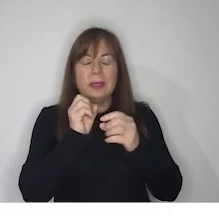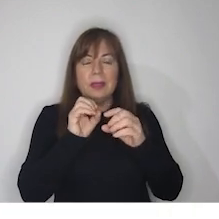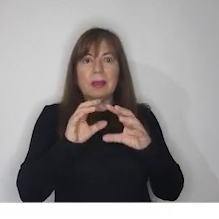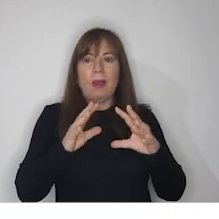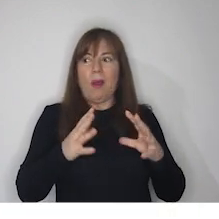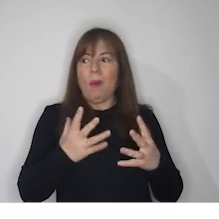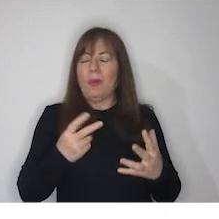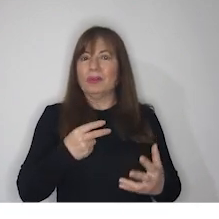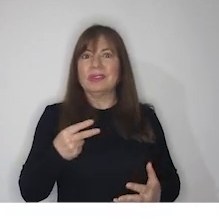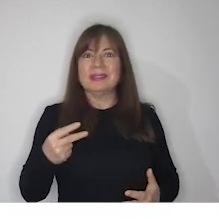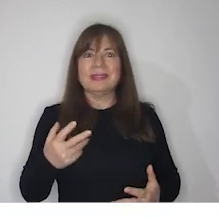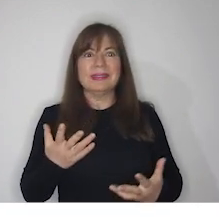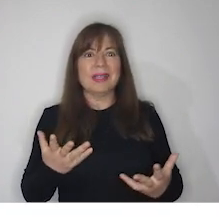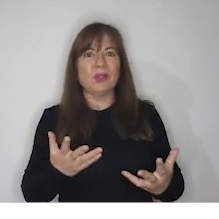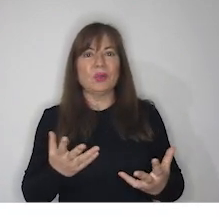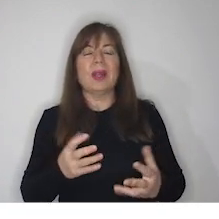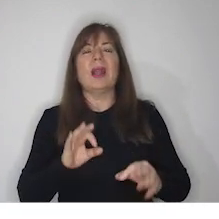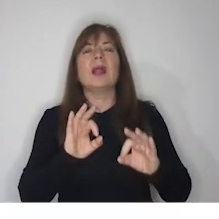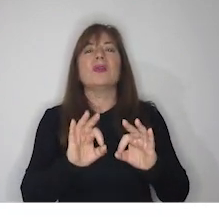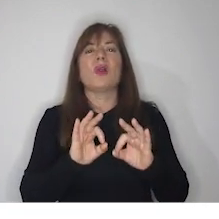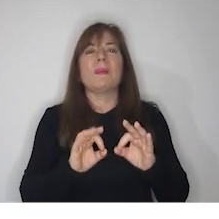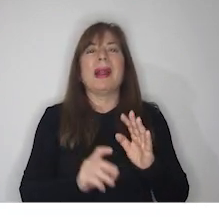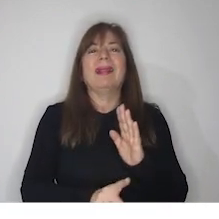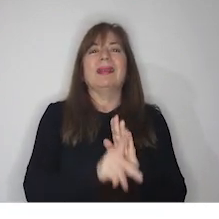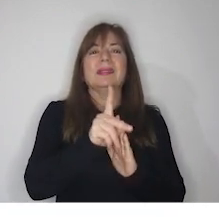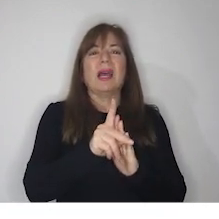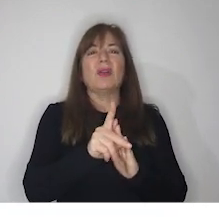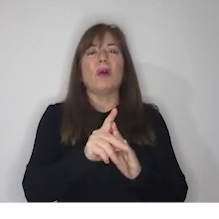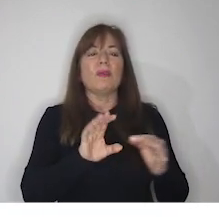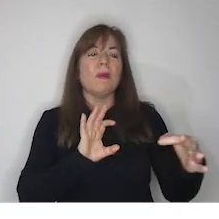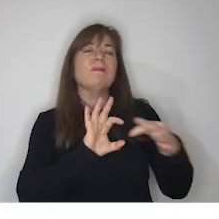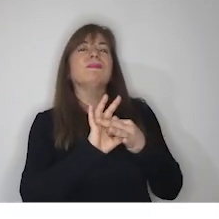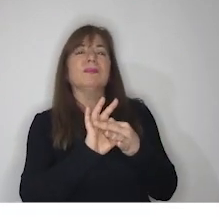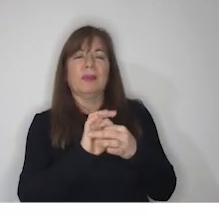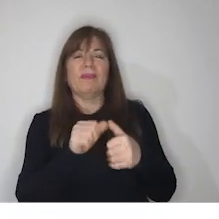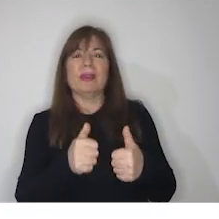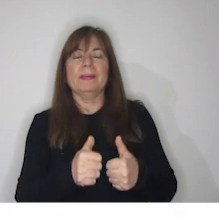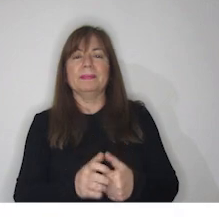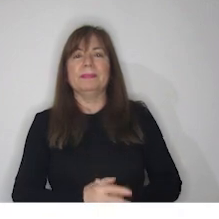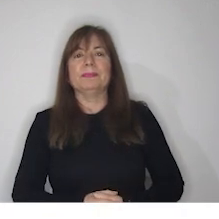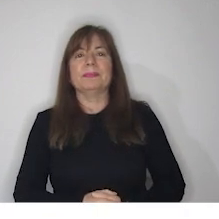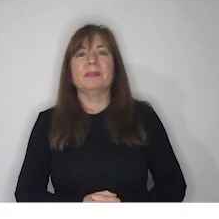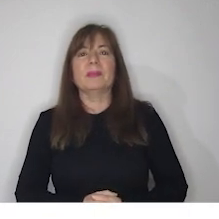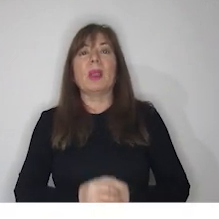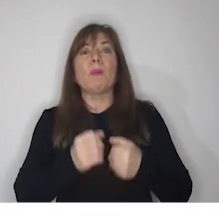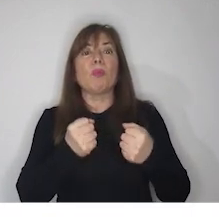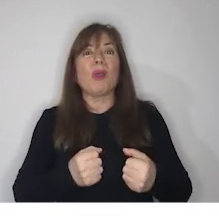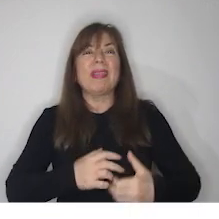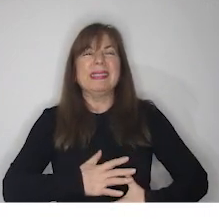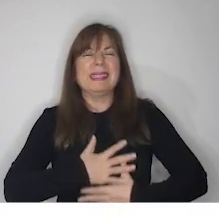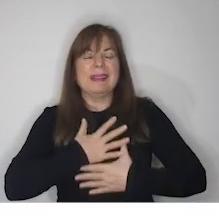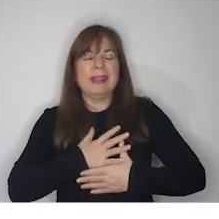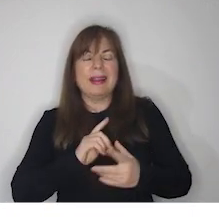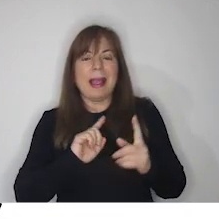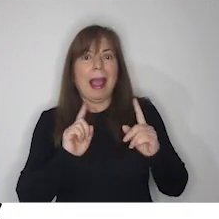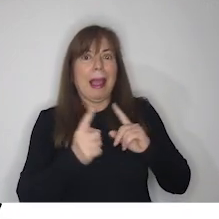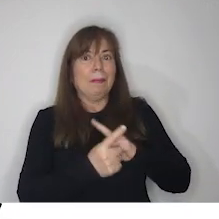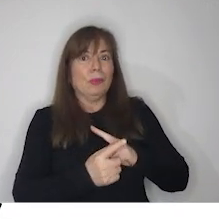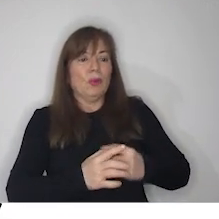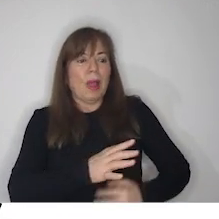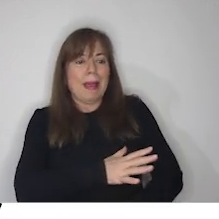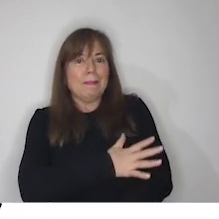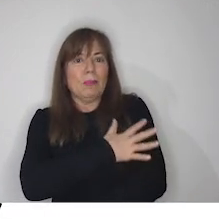normal significa que tu desarrollo está acorde a su ciclo. Puedes sentir cambios emocionales, es aquí donde se desarrolla